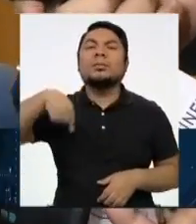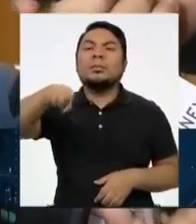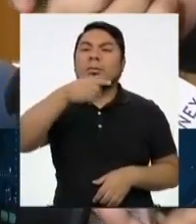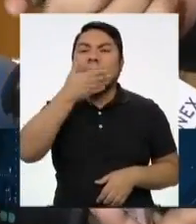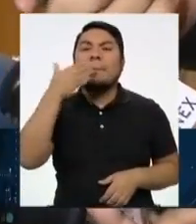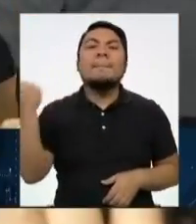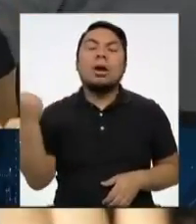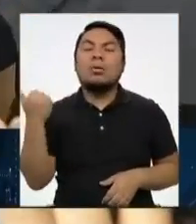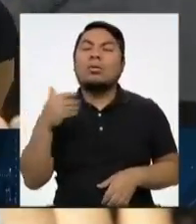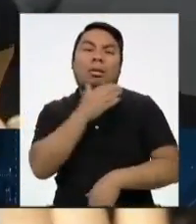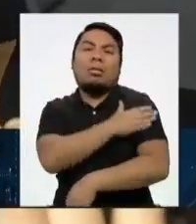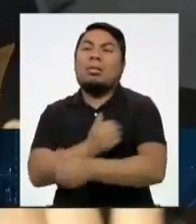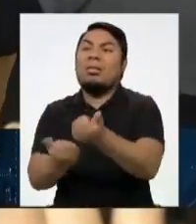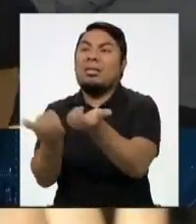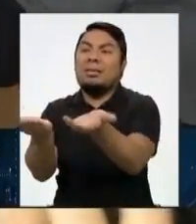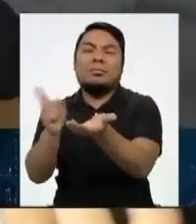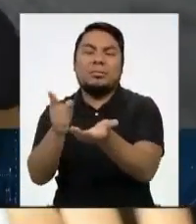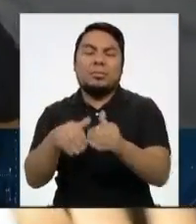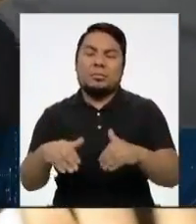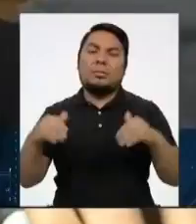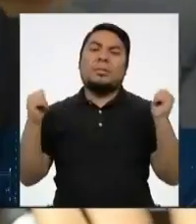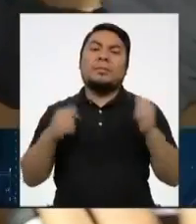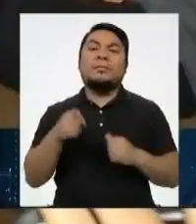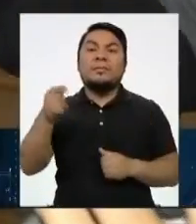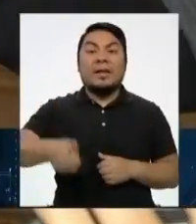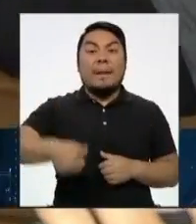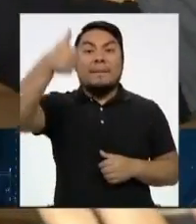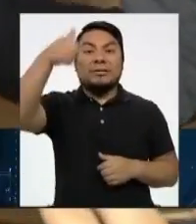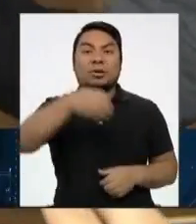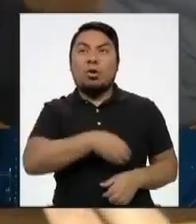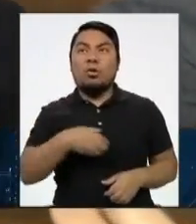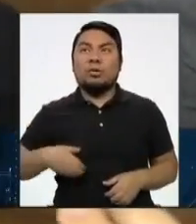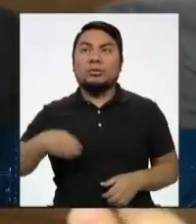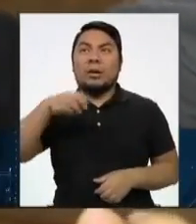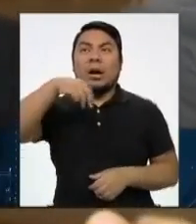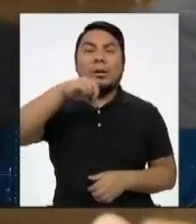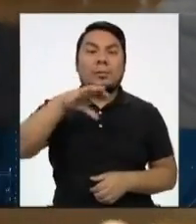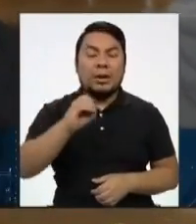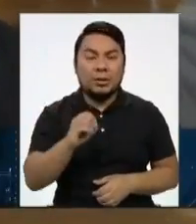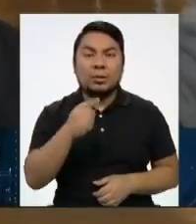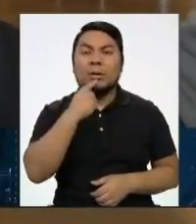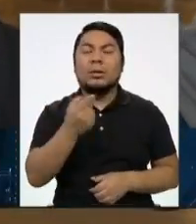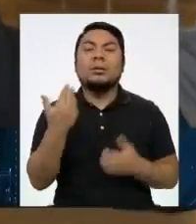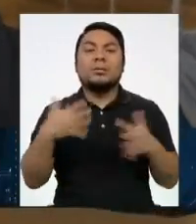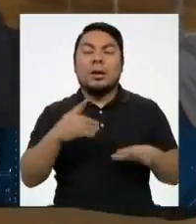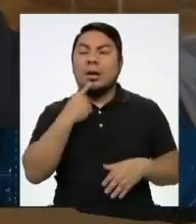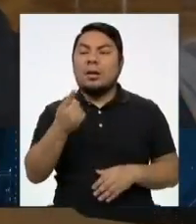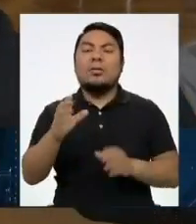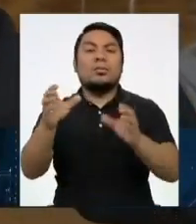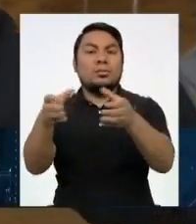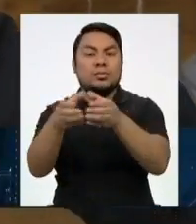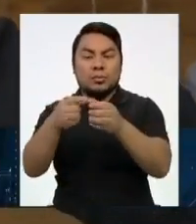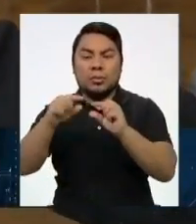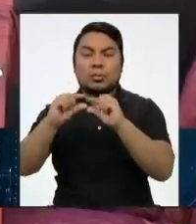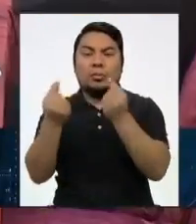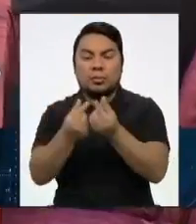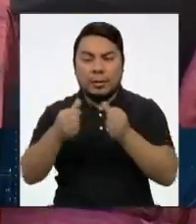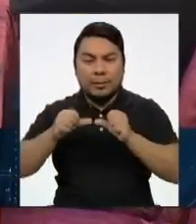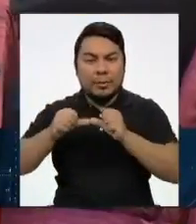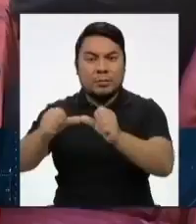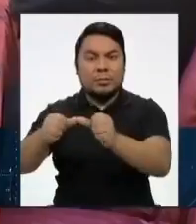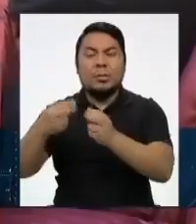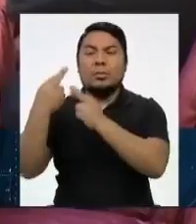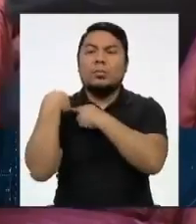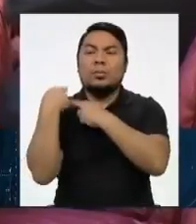sentido de imparcialidad. Para el vicepresidente del Congreso, Mario Mantilla, una vez corroborado por la mesa directiva y la comisión permanente,